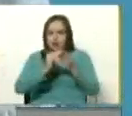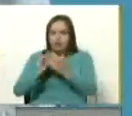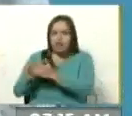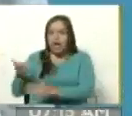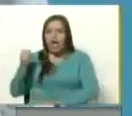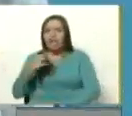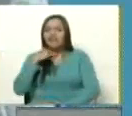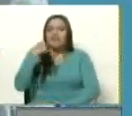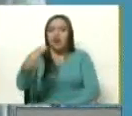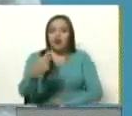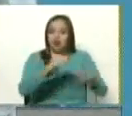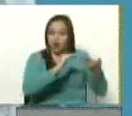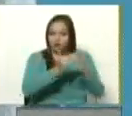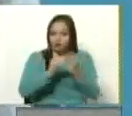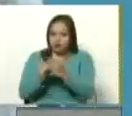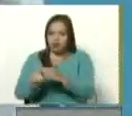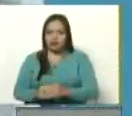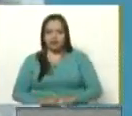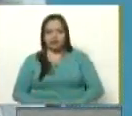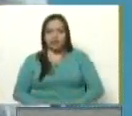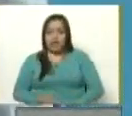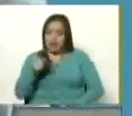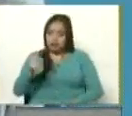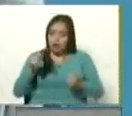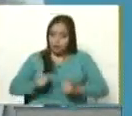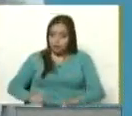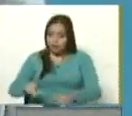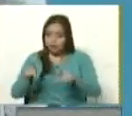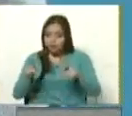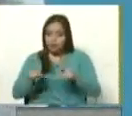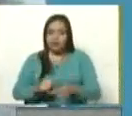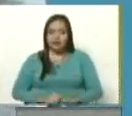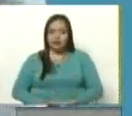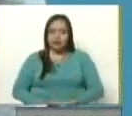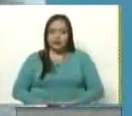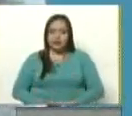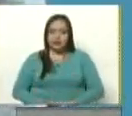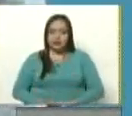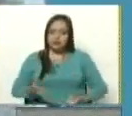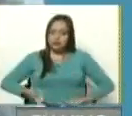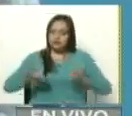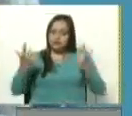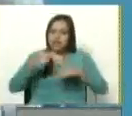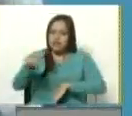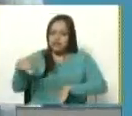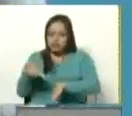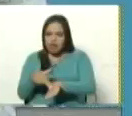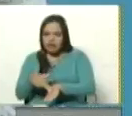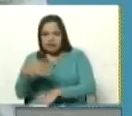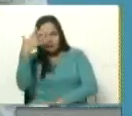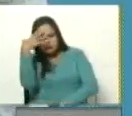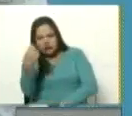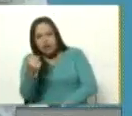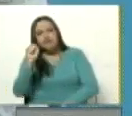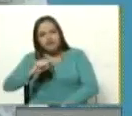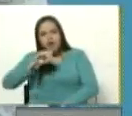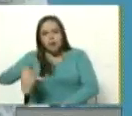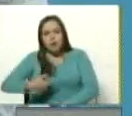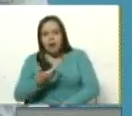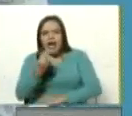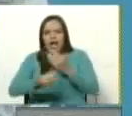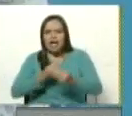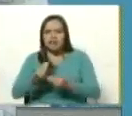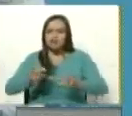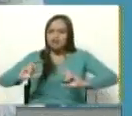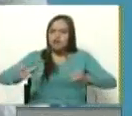una voz de la comunidad. Y eso nos permitió y le permitió a mucha gente a nivel nacional entender que sí podía ser una